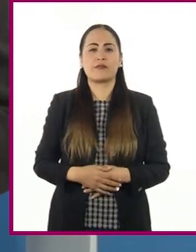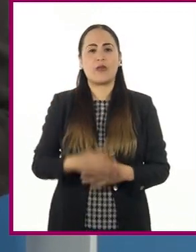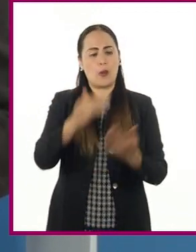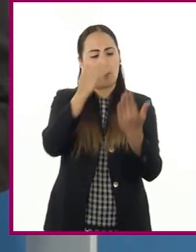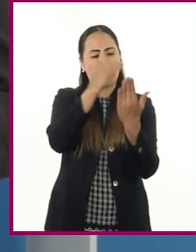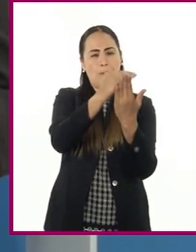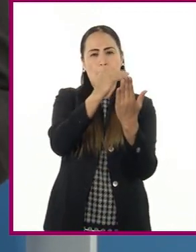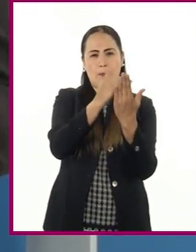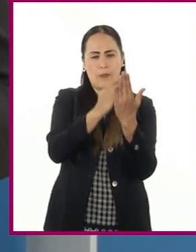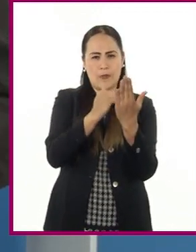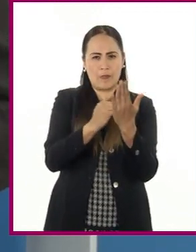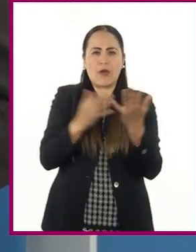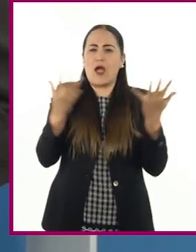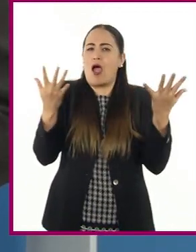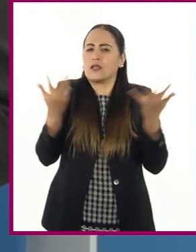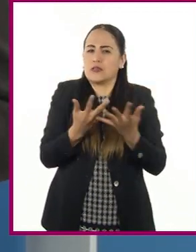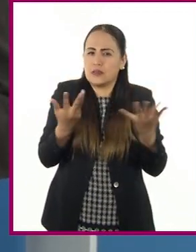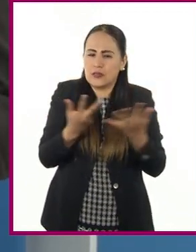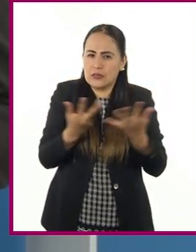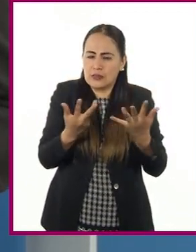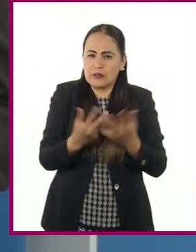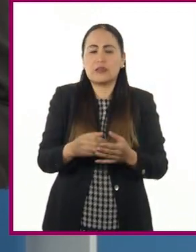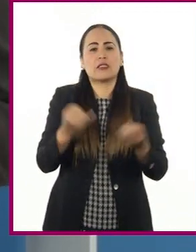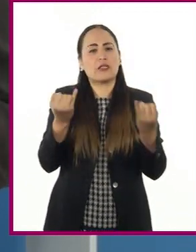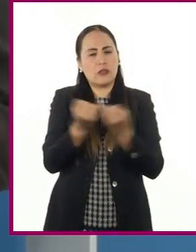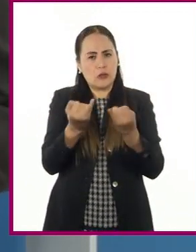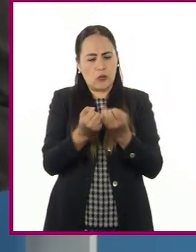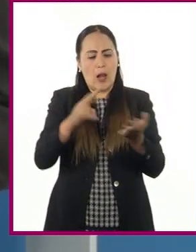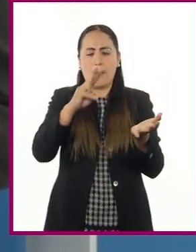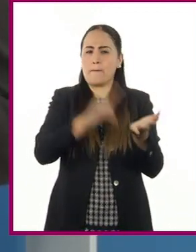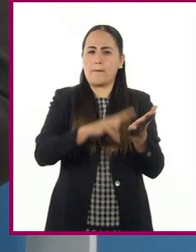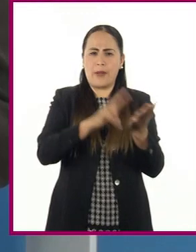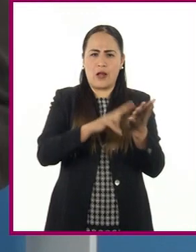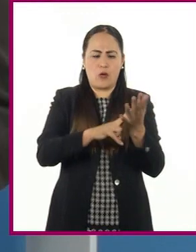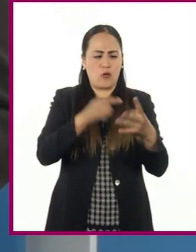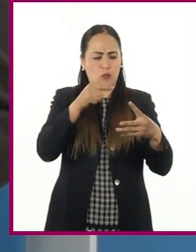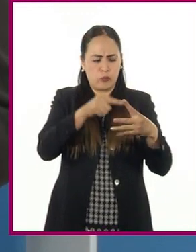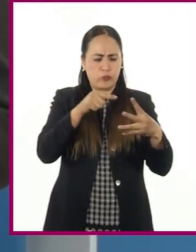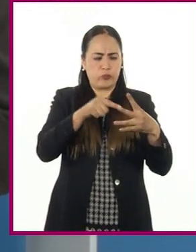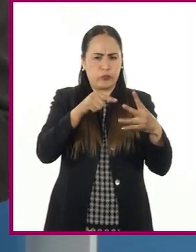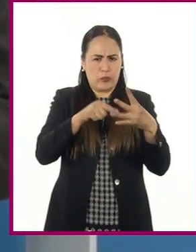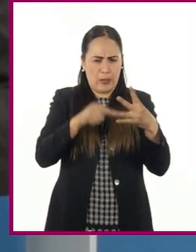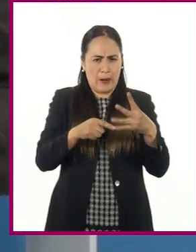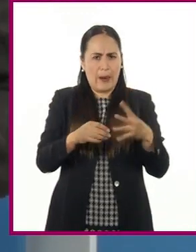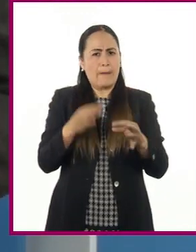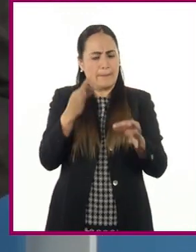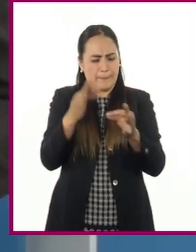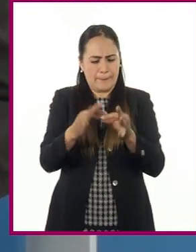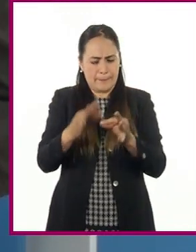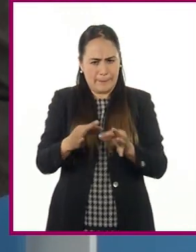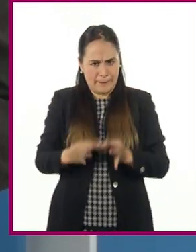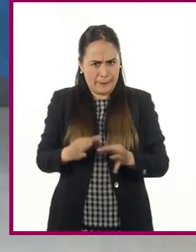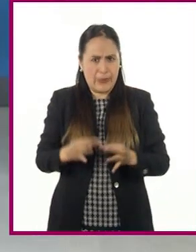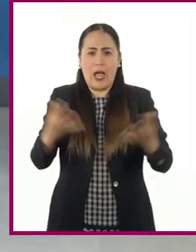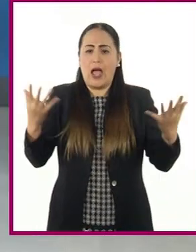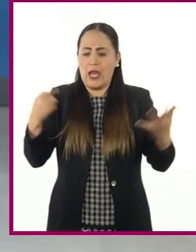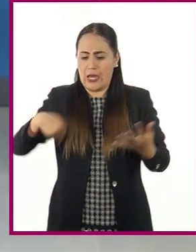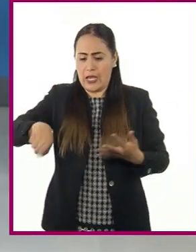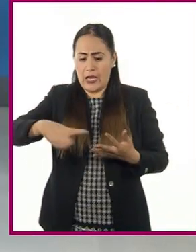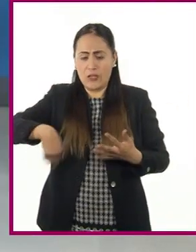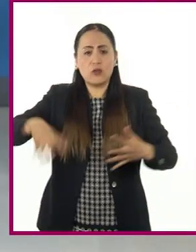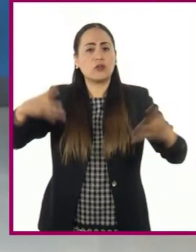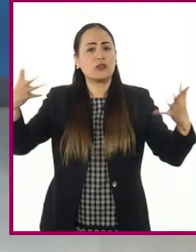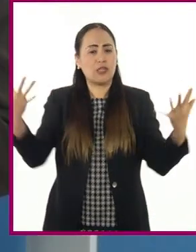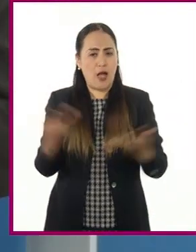de actuación deben estar acompañados por valores específicos para que exista una base axiológica en